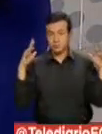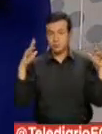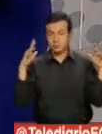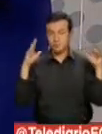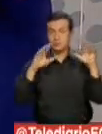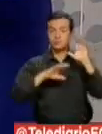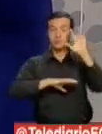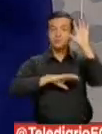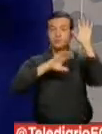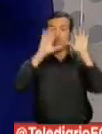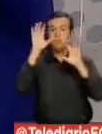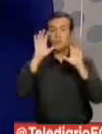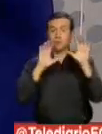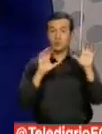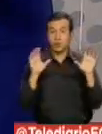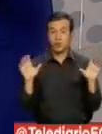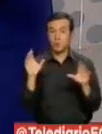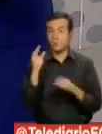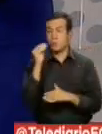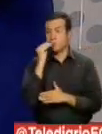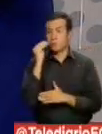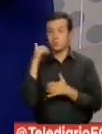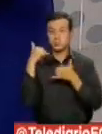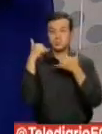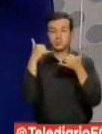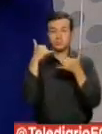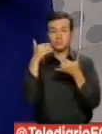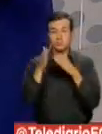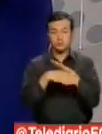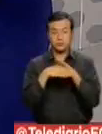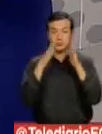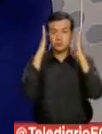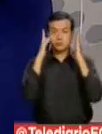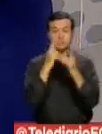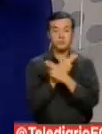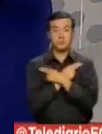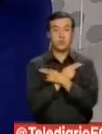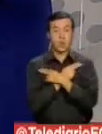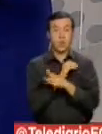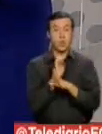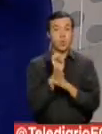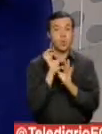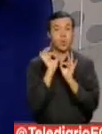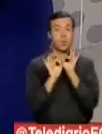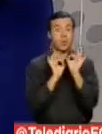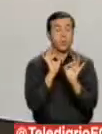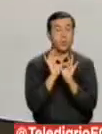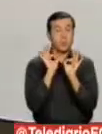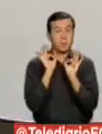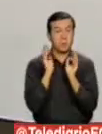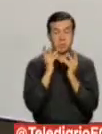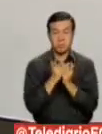and Service y la Copa Culinaria del Pacífico con los mejores chefs nacionales y extranjeros.